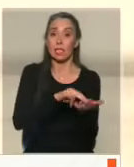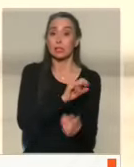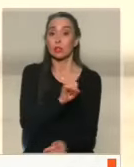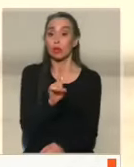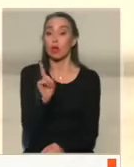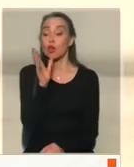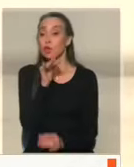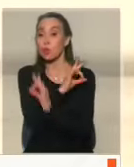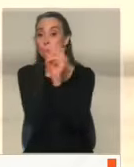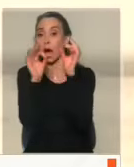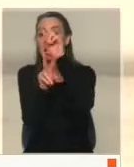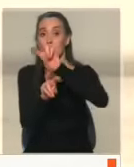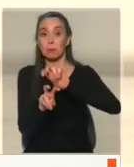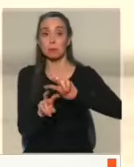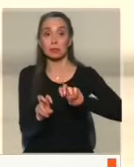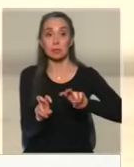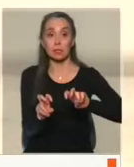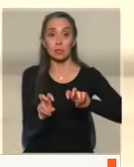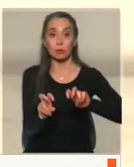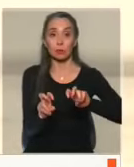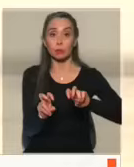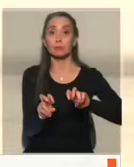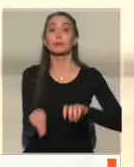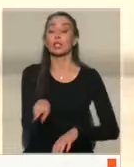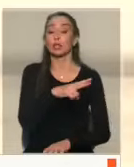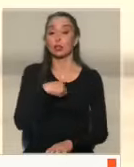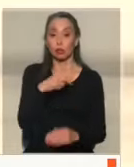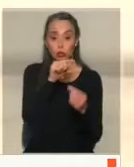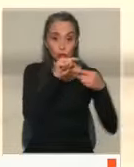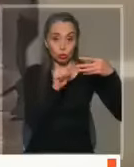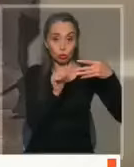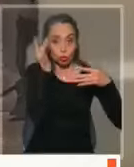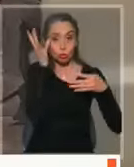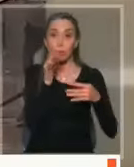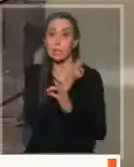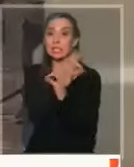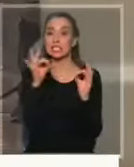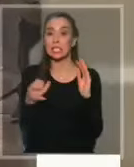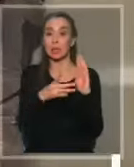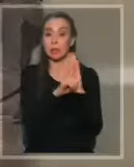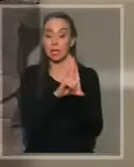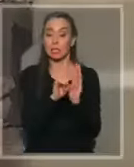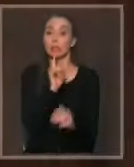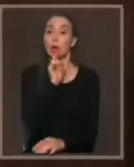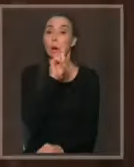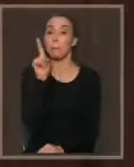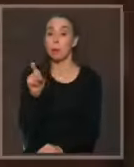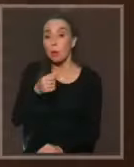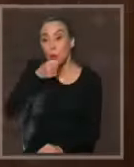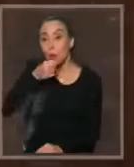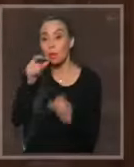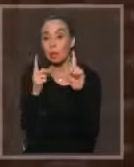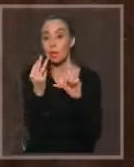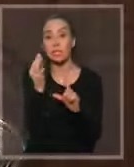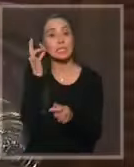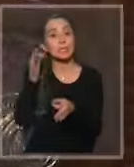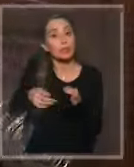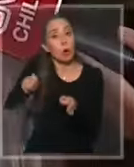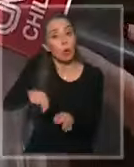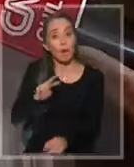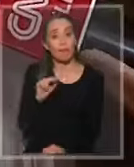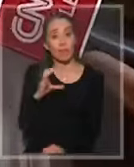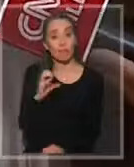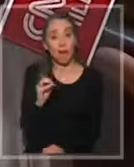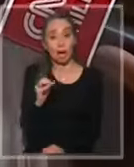ninguna investigación abierta y de las cosas que hemos conocido no hay ningún delito. Consultada por Tele13, la ministra Ángela Vivanco, quien